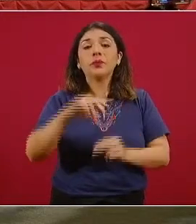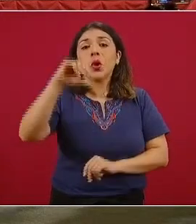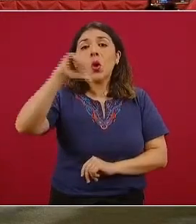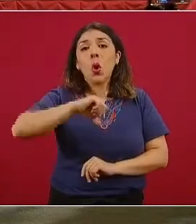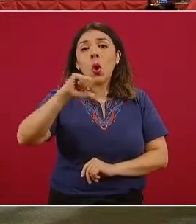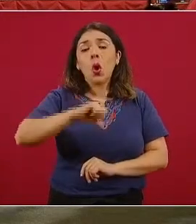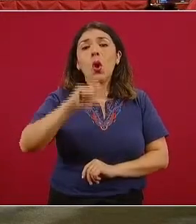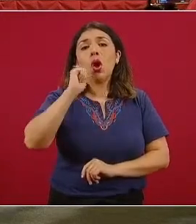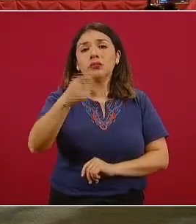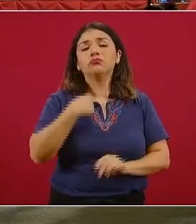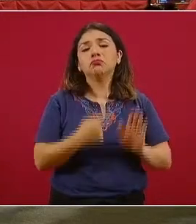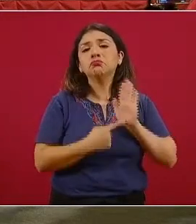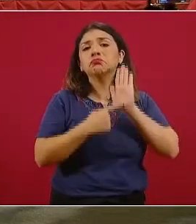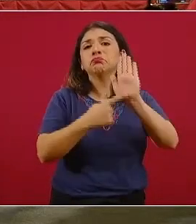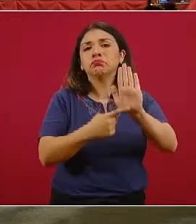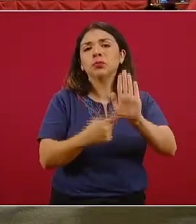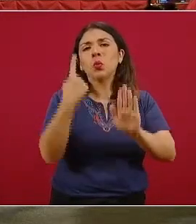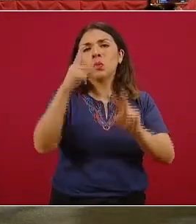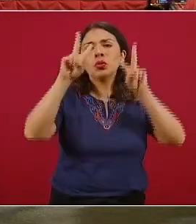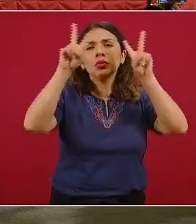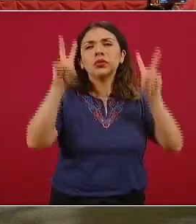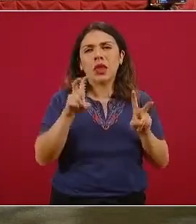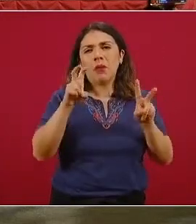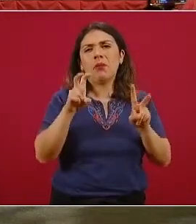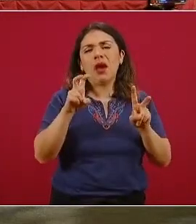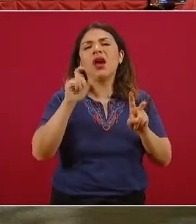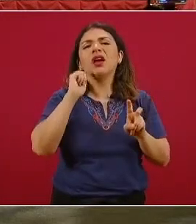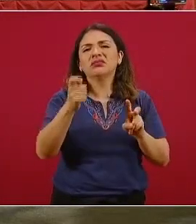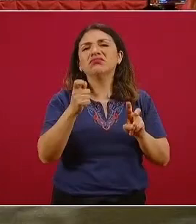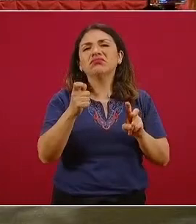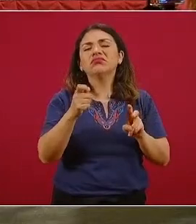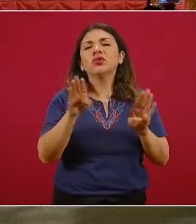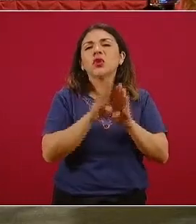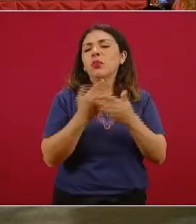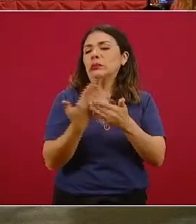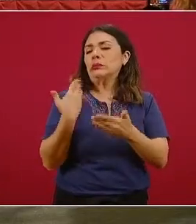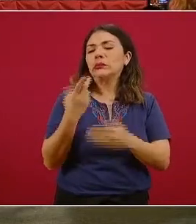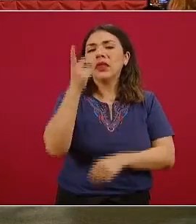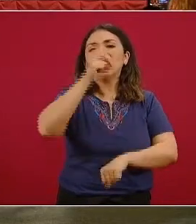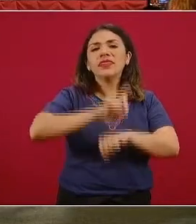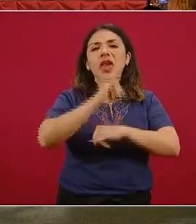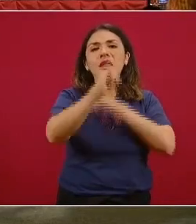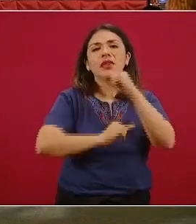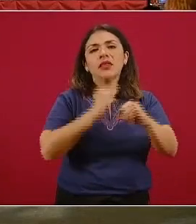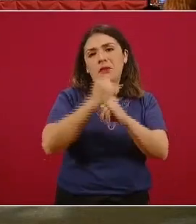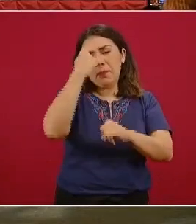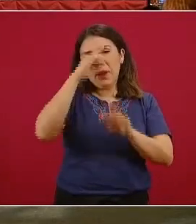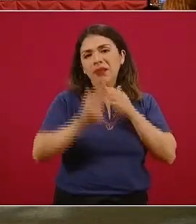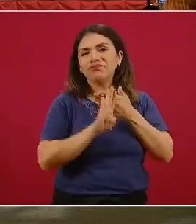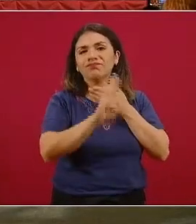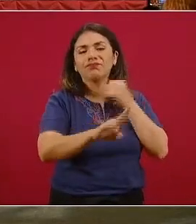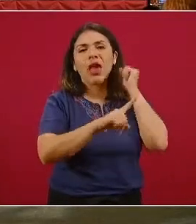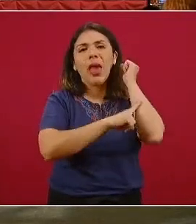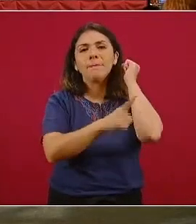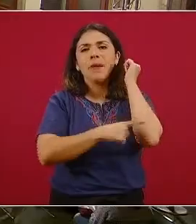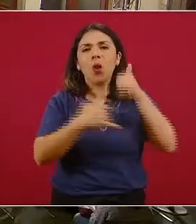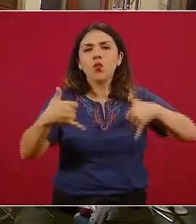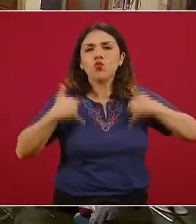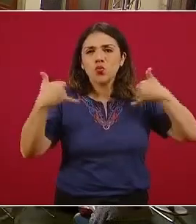estamos presentando un componente temático en el marco del Día Internacional para la Prevención del